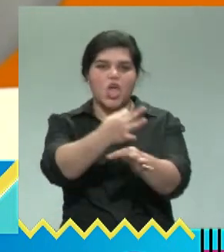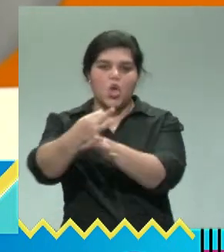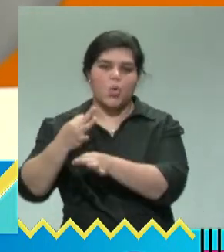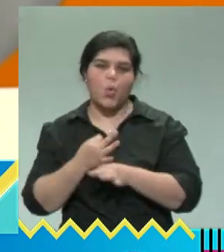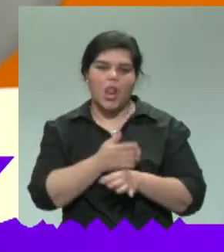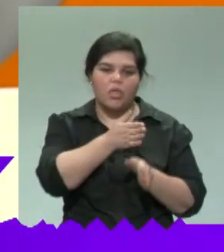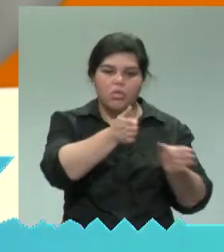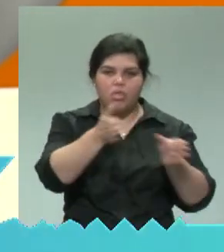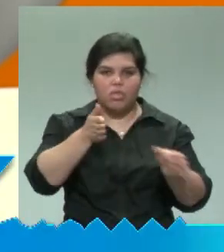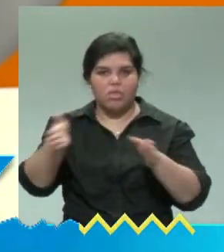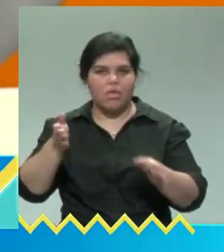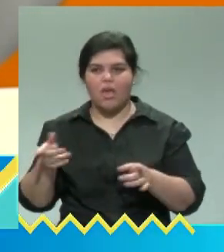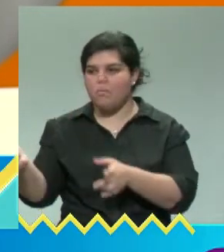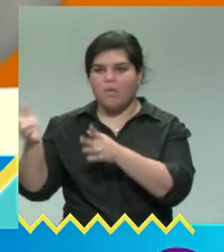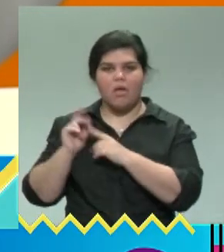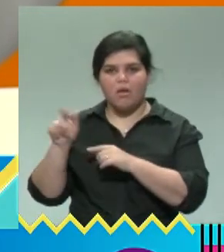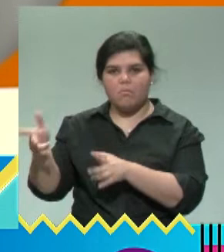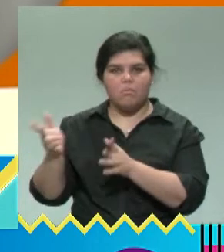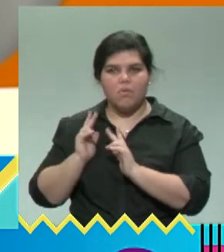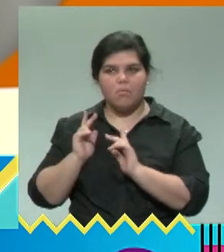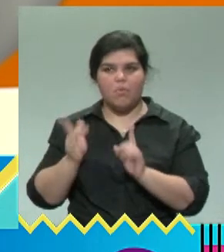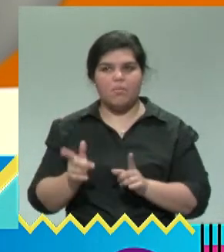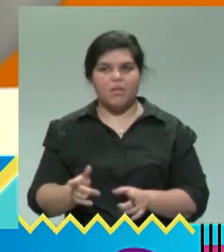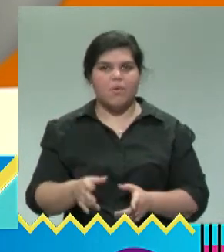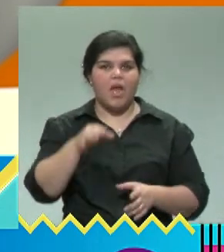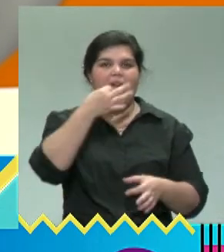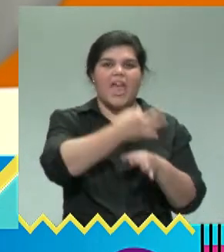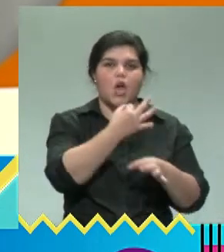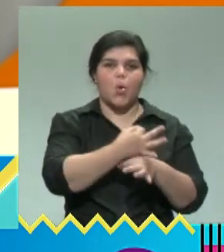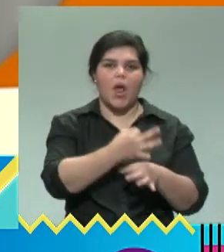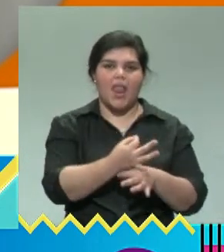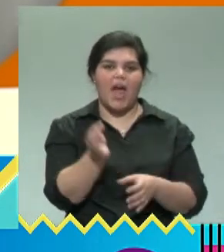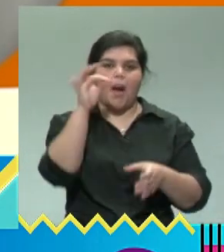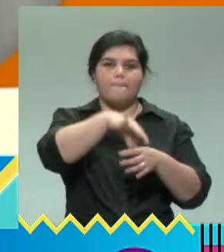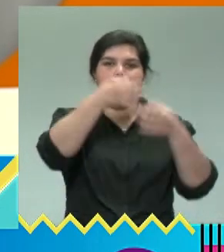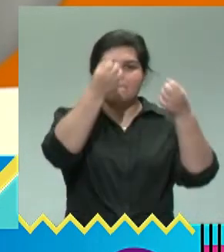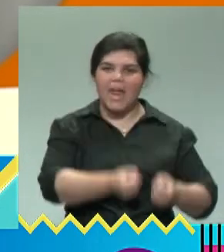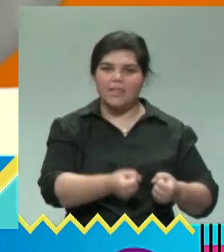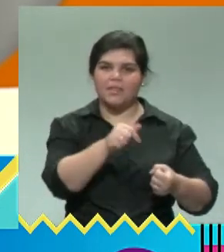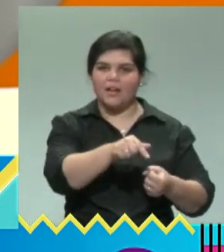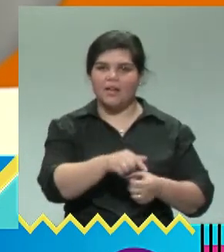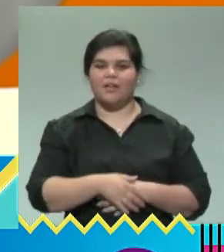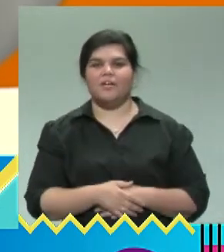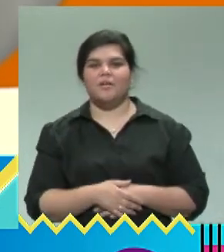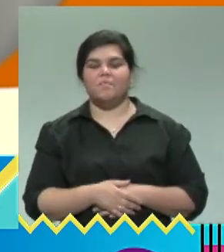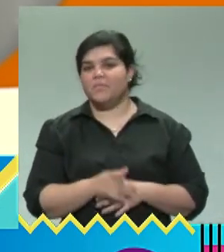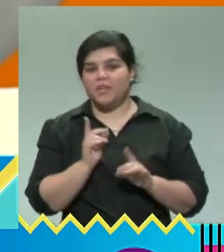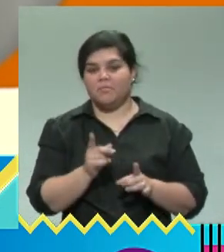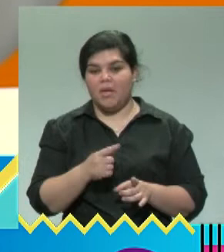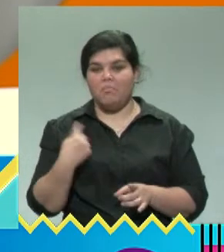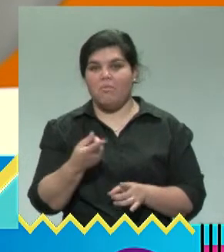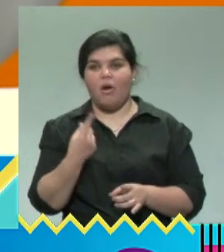que recién dijo Sebastián de la escuela se planta. A mí me encantaría pensar algo así, un escuadrón